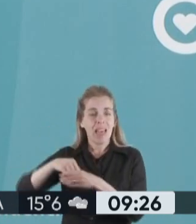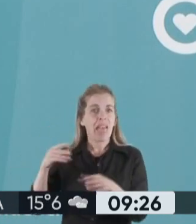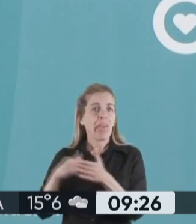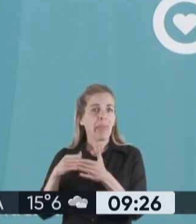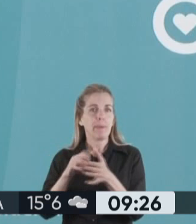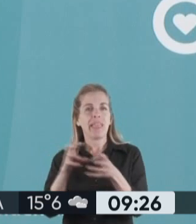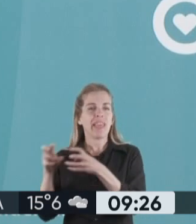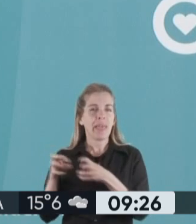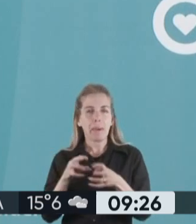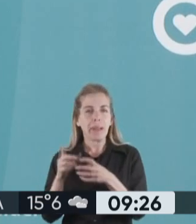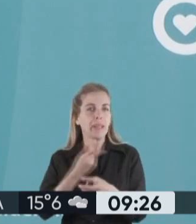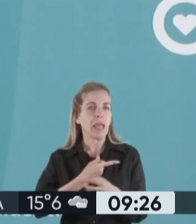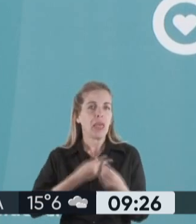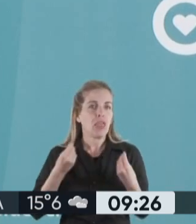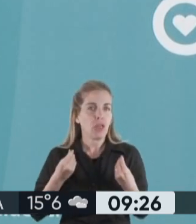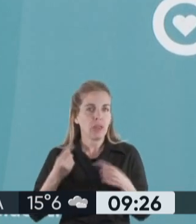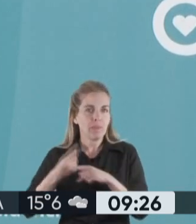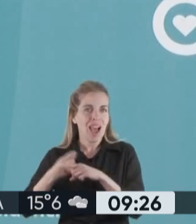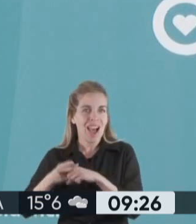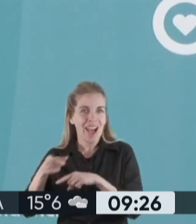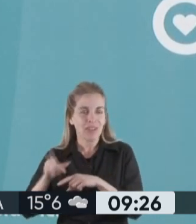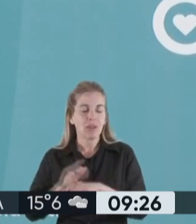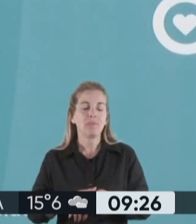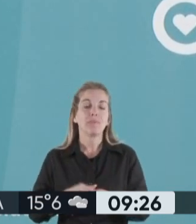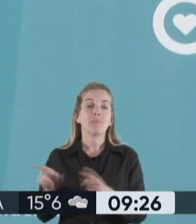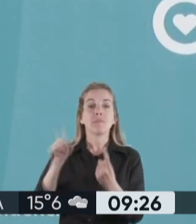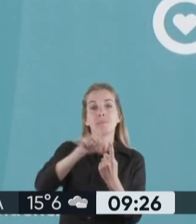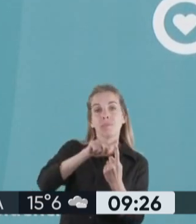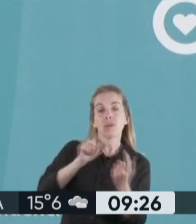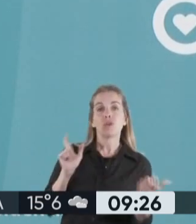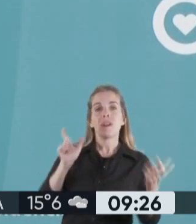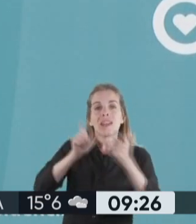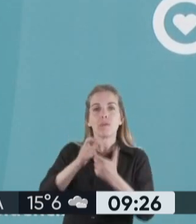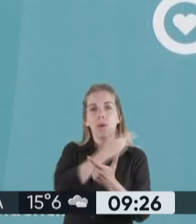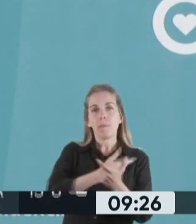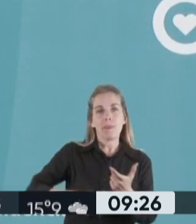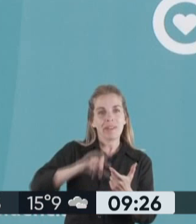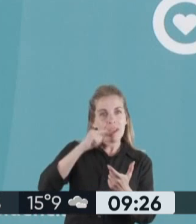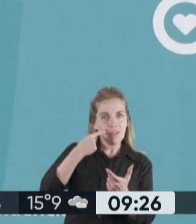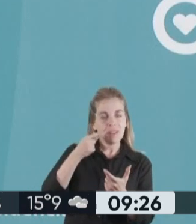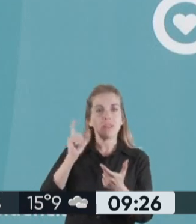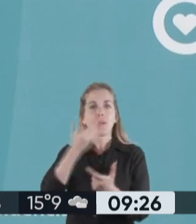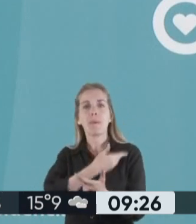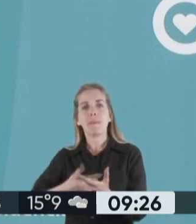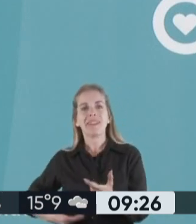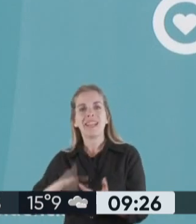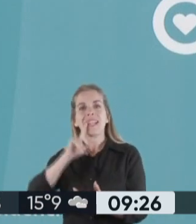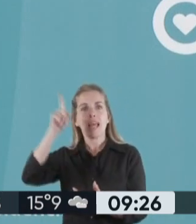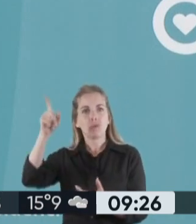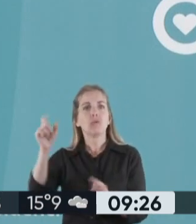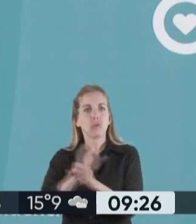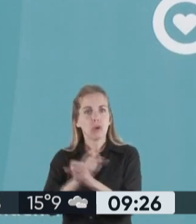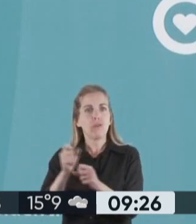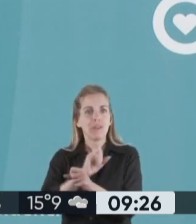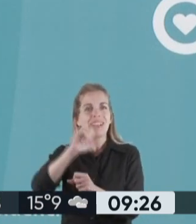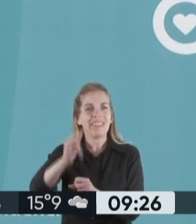acuerdos para saber dónde tiene que llevarse adelante. La bilateral con el presidente Biden está confirmada, lo que falta